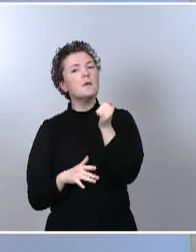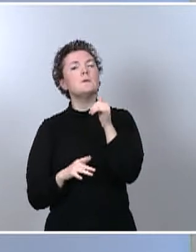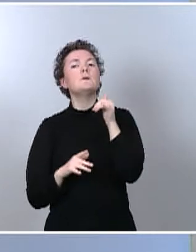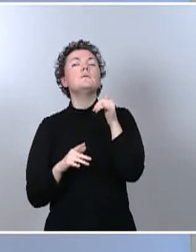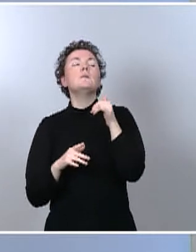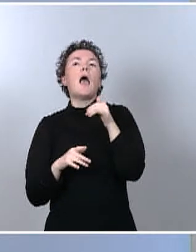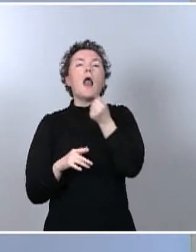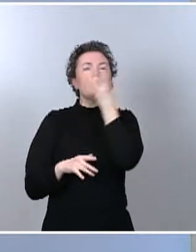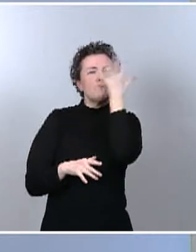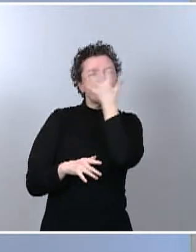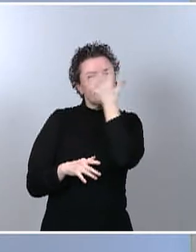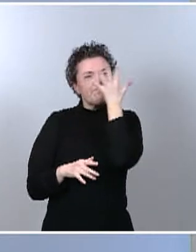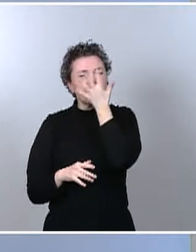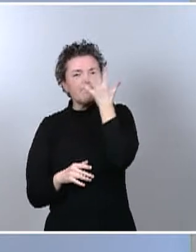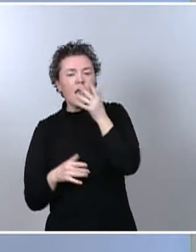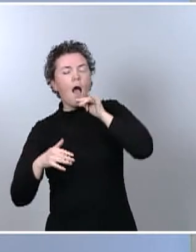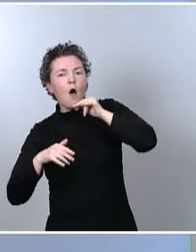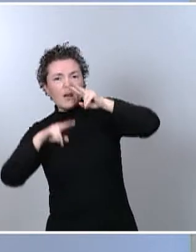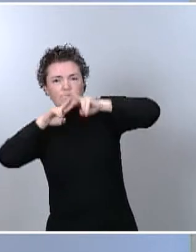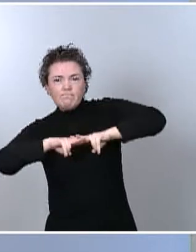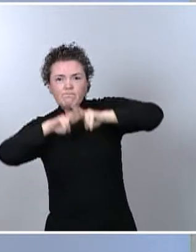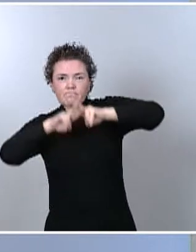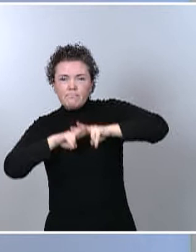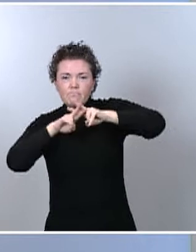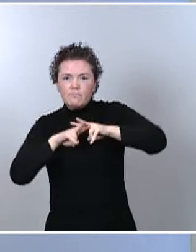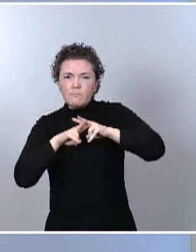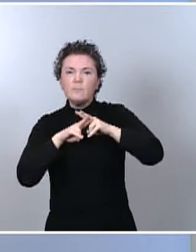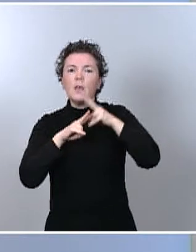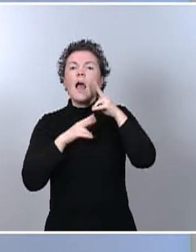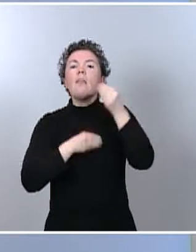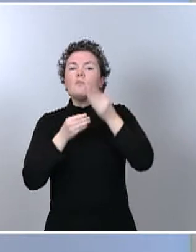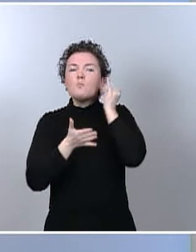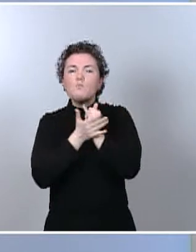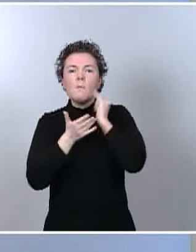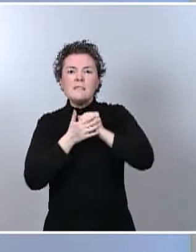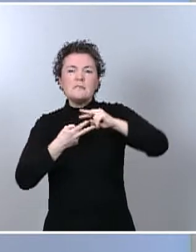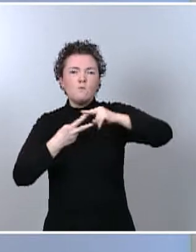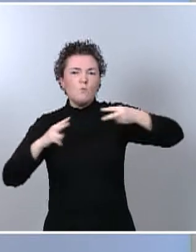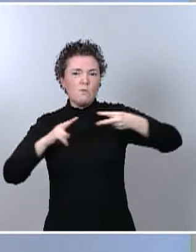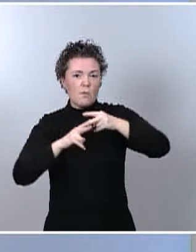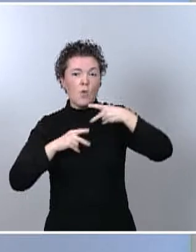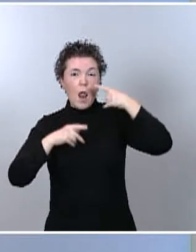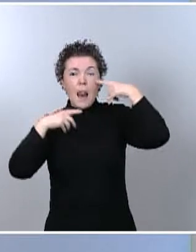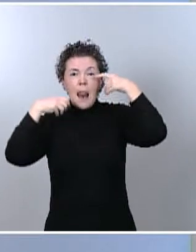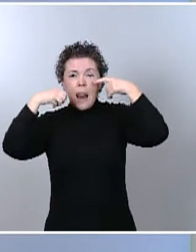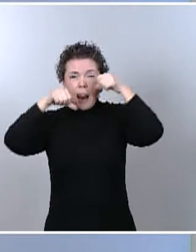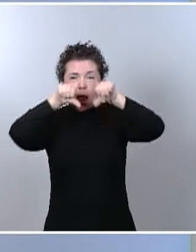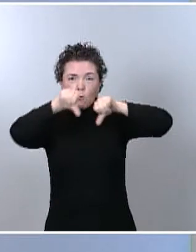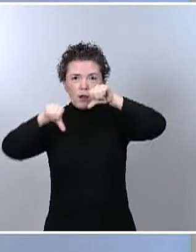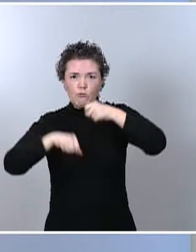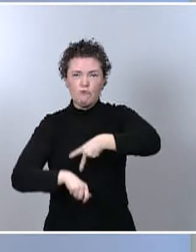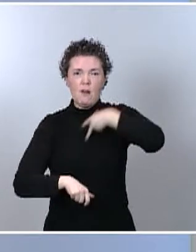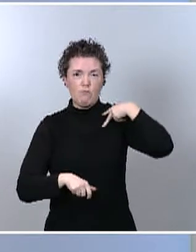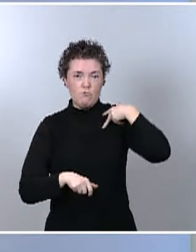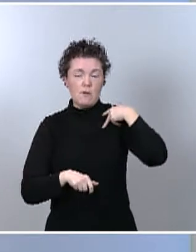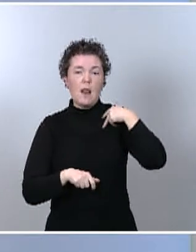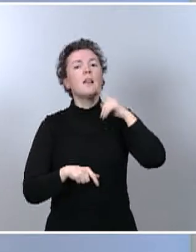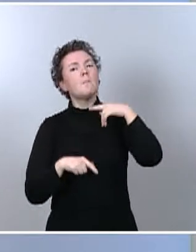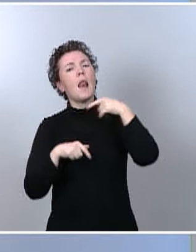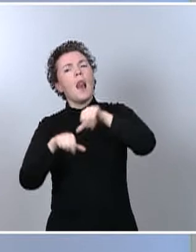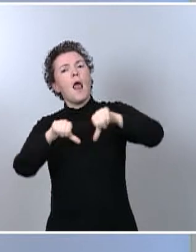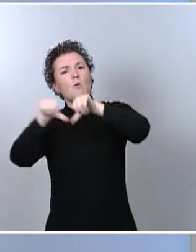los que estamos en este momento realizando la secuenciación en el Laboratorio Nacional de Referencia y en los distintos laboratorios de referencia de las